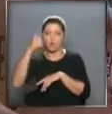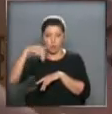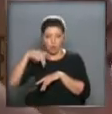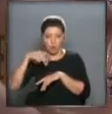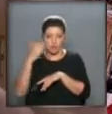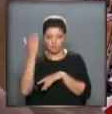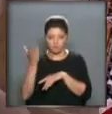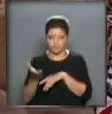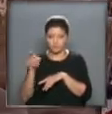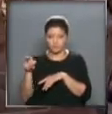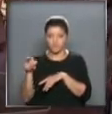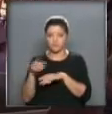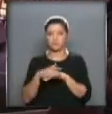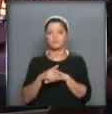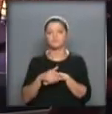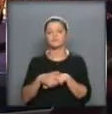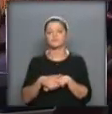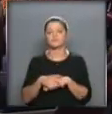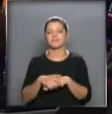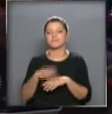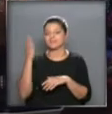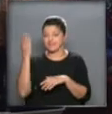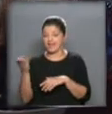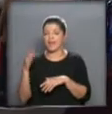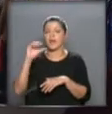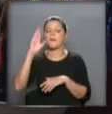Dirigiendo. Es Juan Bautista, se llama.